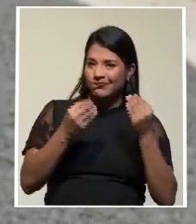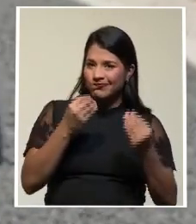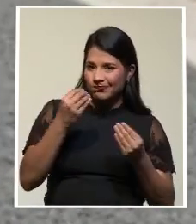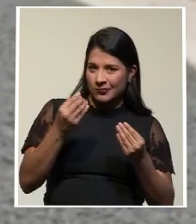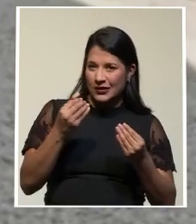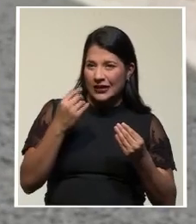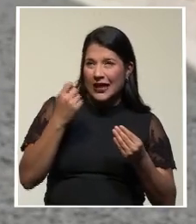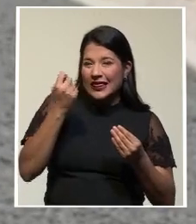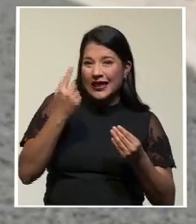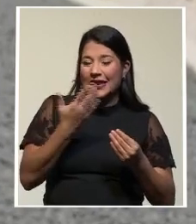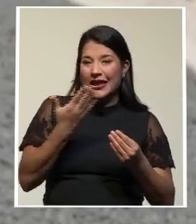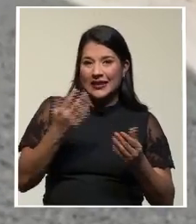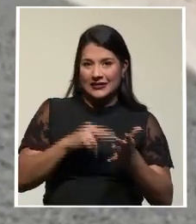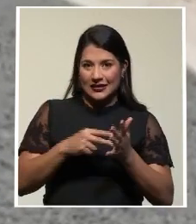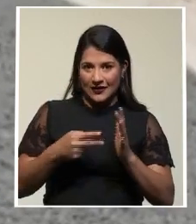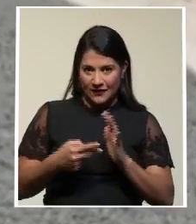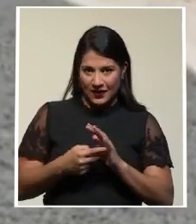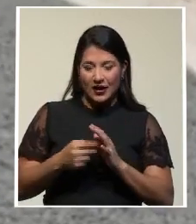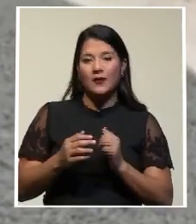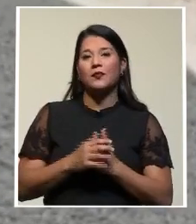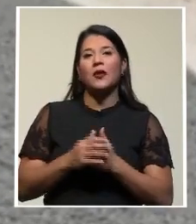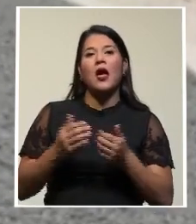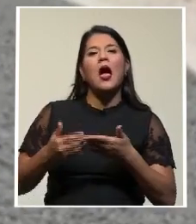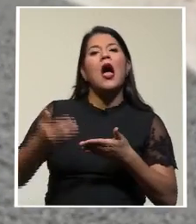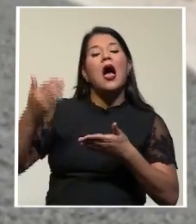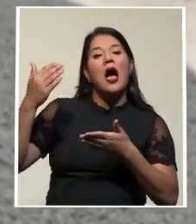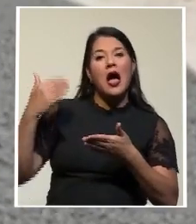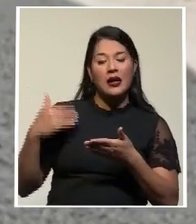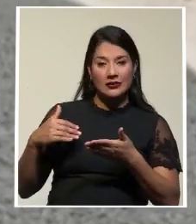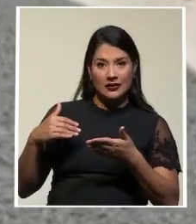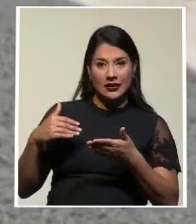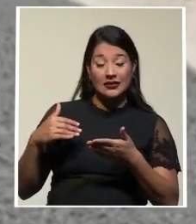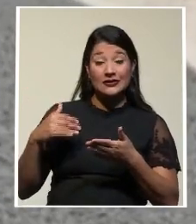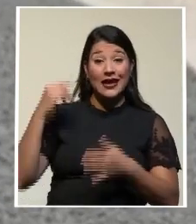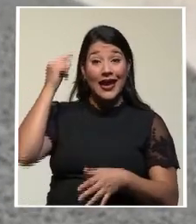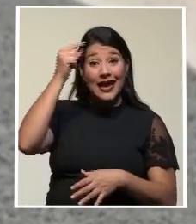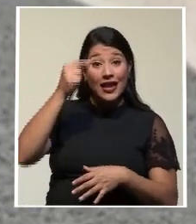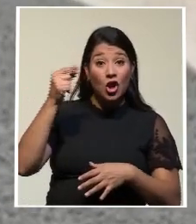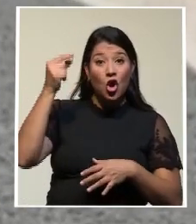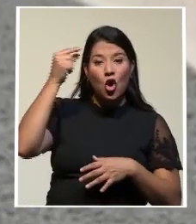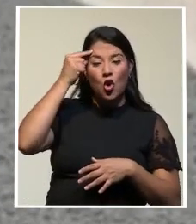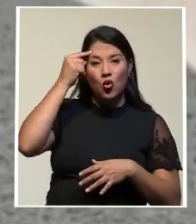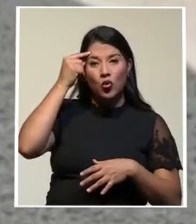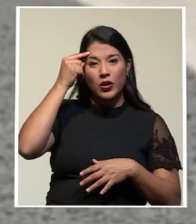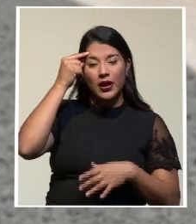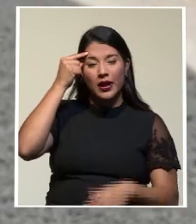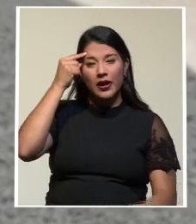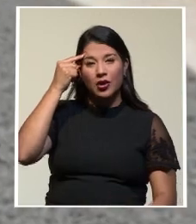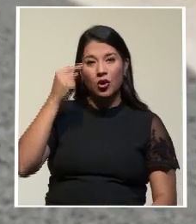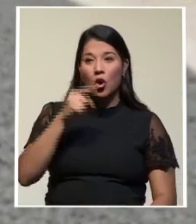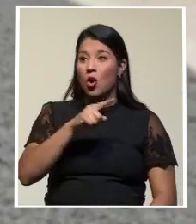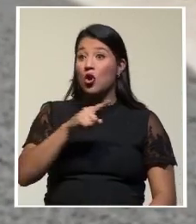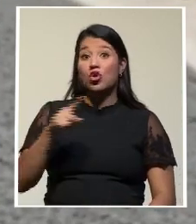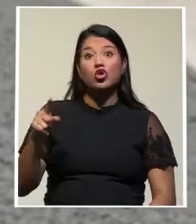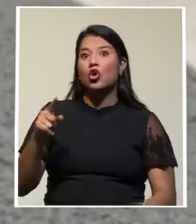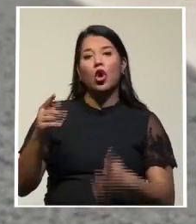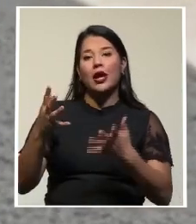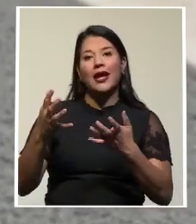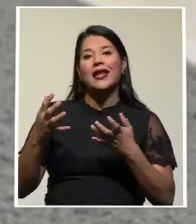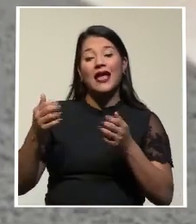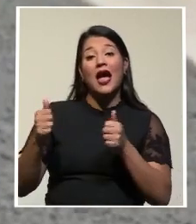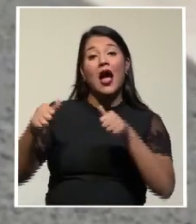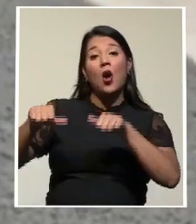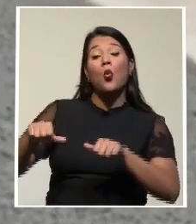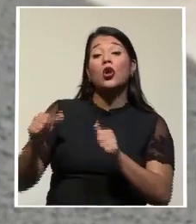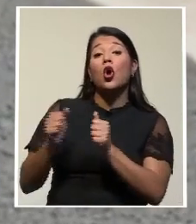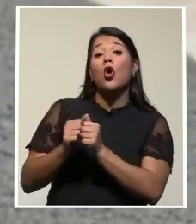gran cuestionamiento que se le hacía a la administración es que el gobierno no iba a hacer un acuerdo con el Fondo Monetario. Al final del